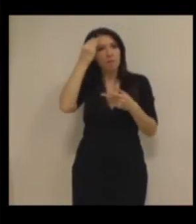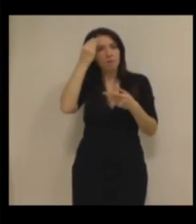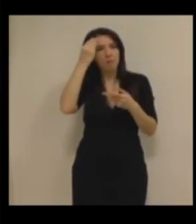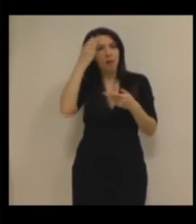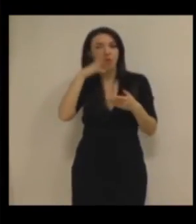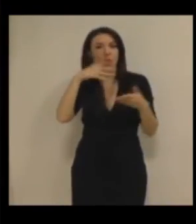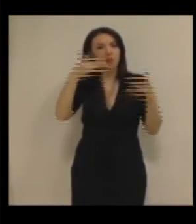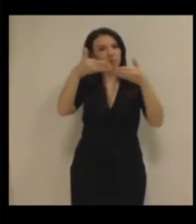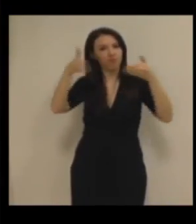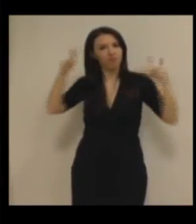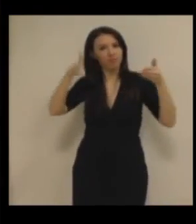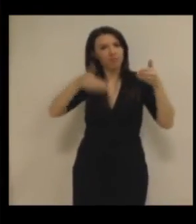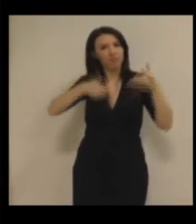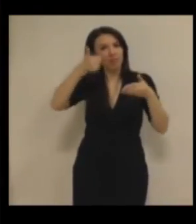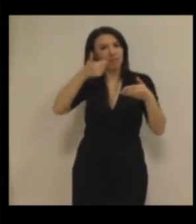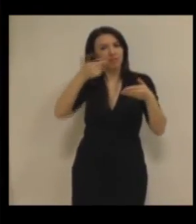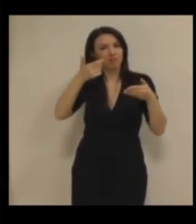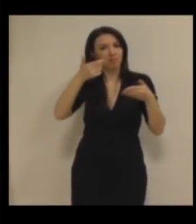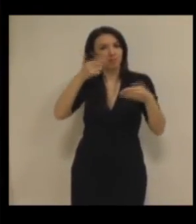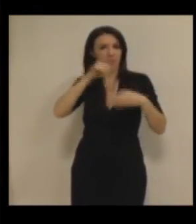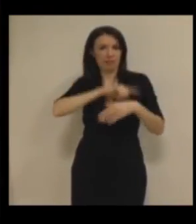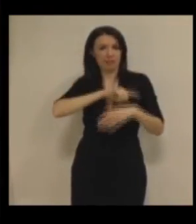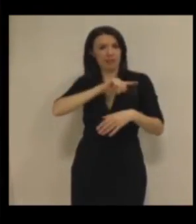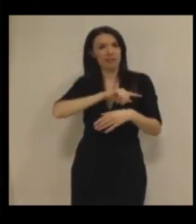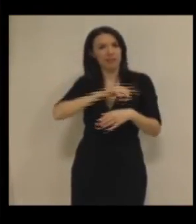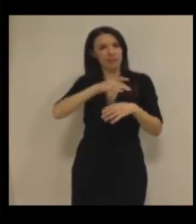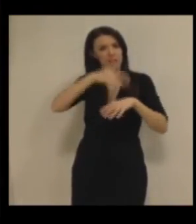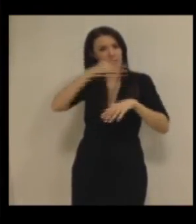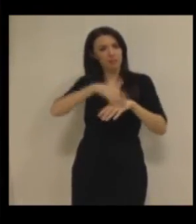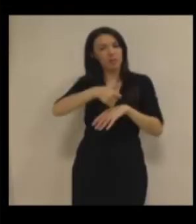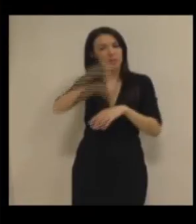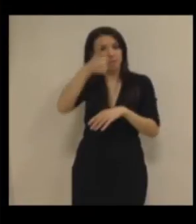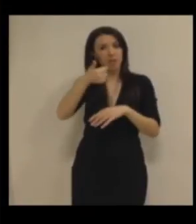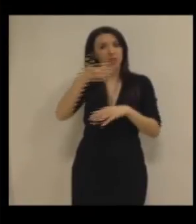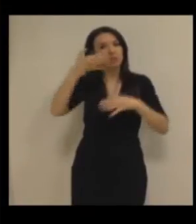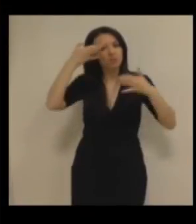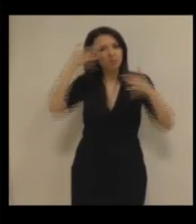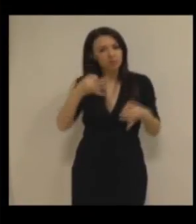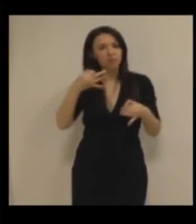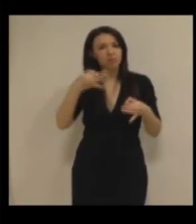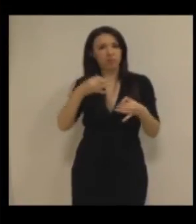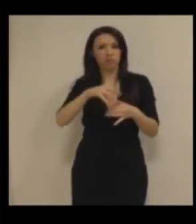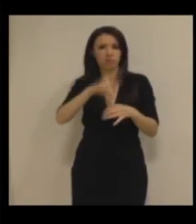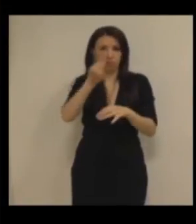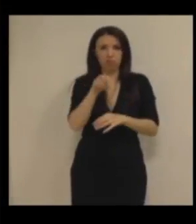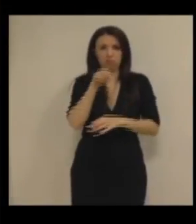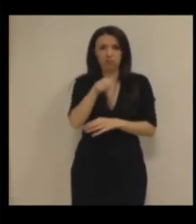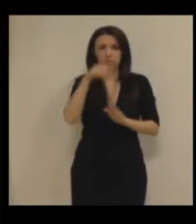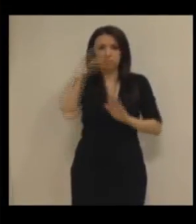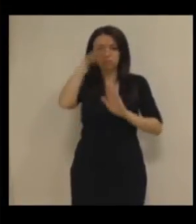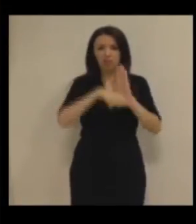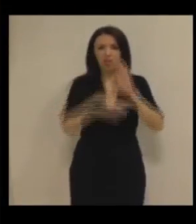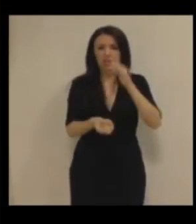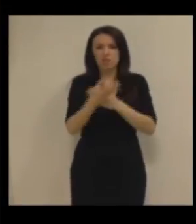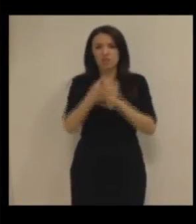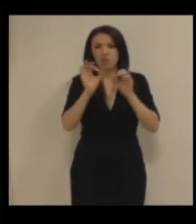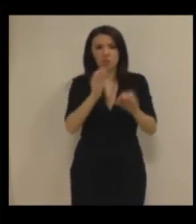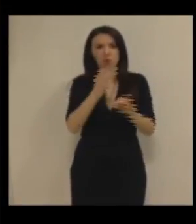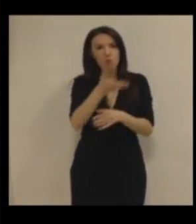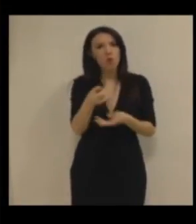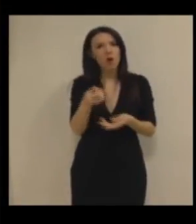receptiva y tiene mayor sensibilidad, pero sí para hacer efectivamente rentables este tipo de iniciativas como la